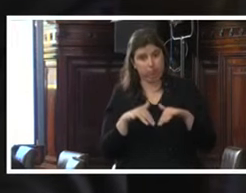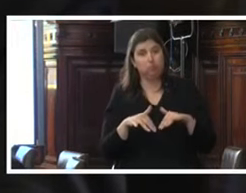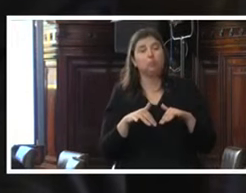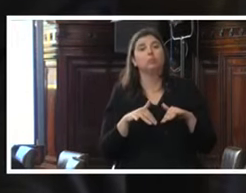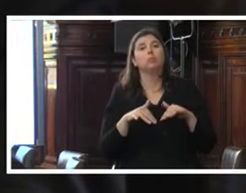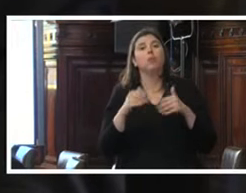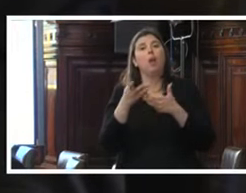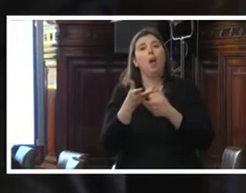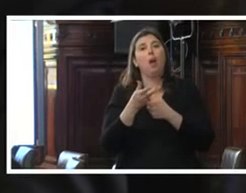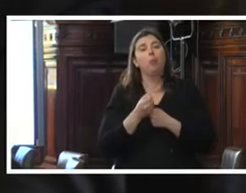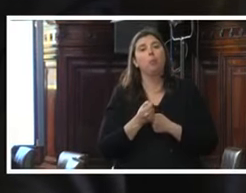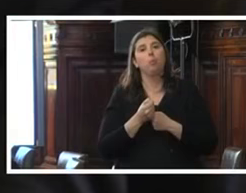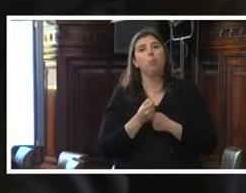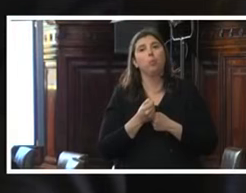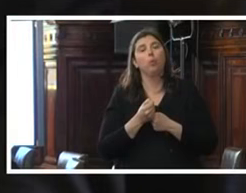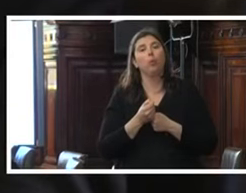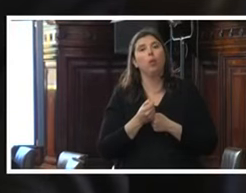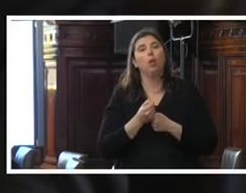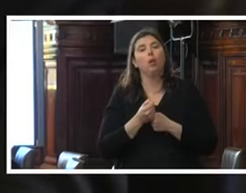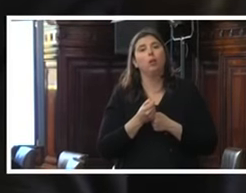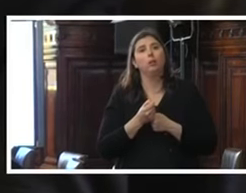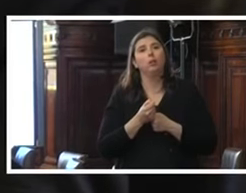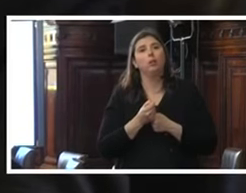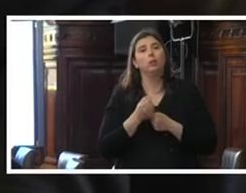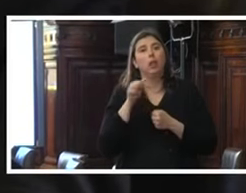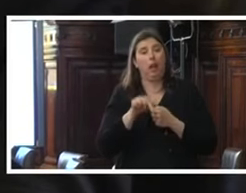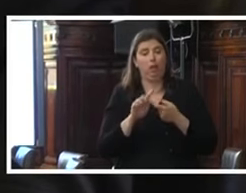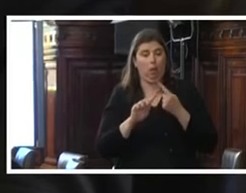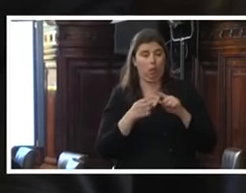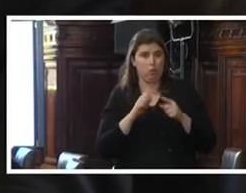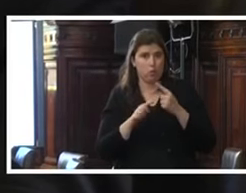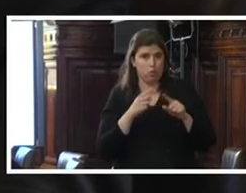y aportar esta sensibilidad a estas contribuciones la dirección sera